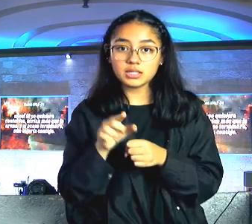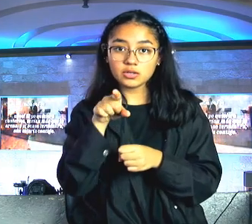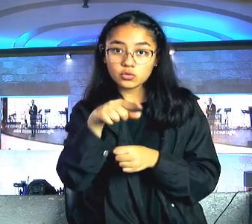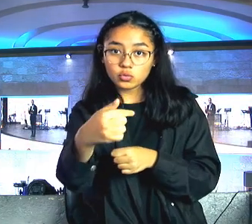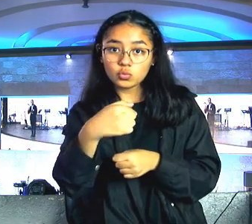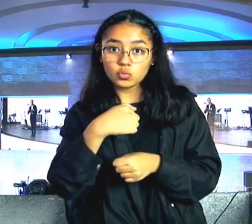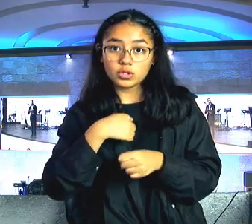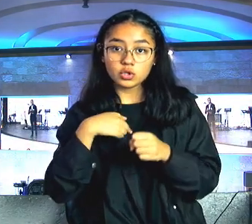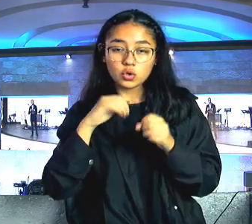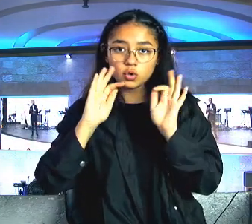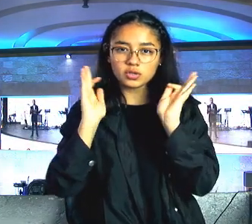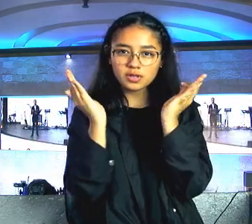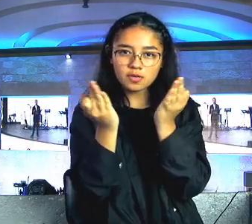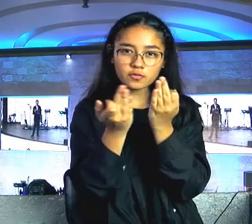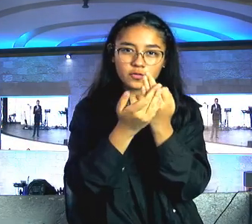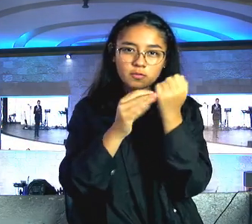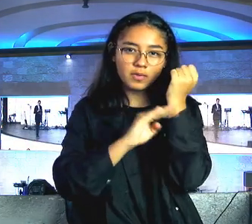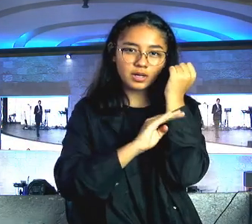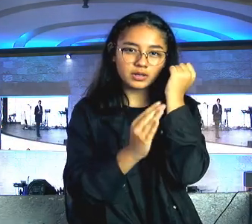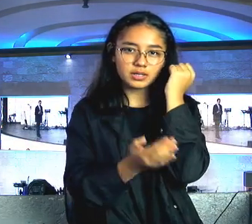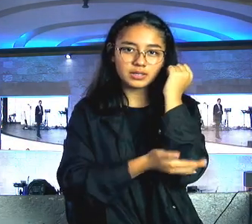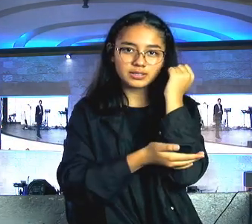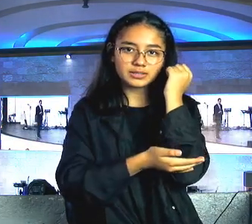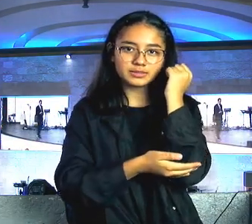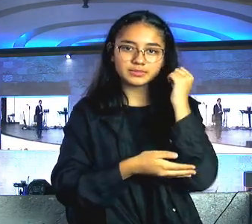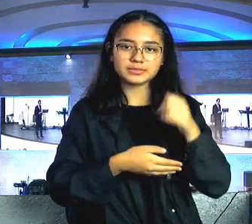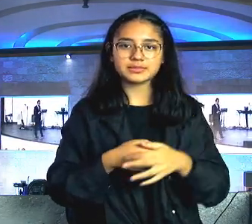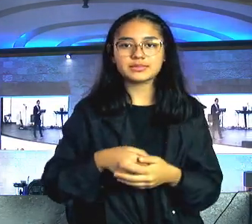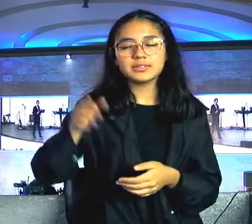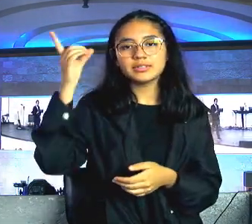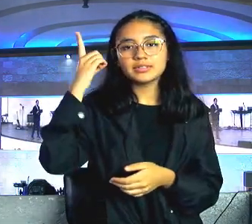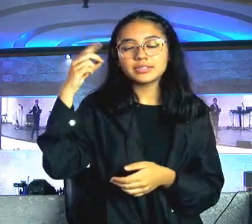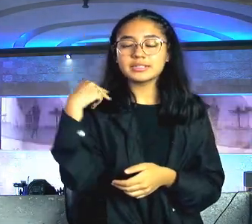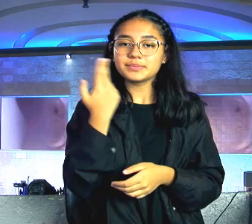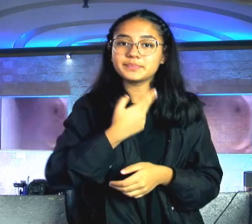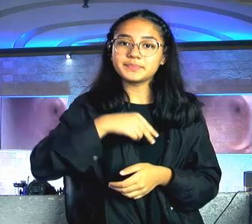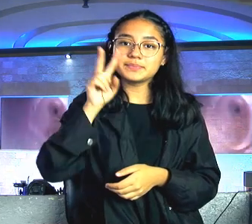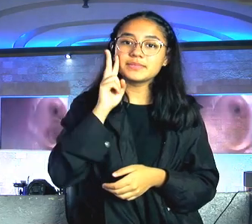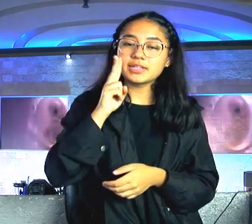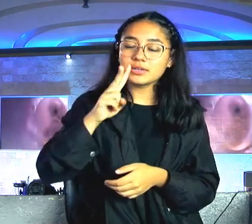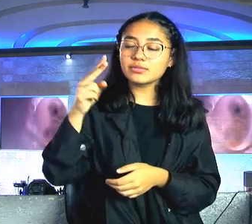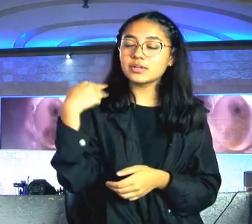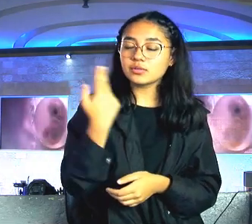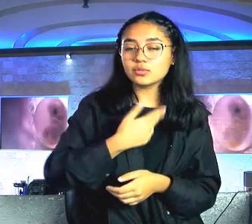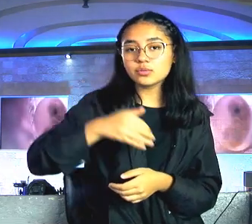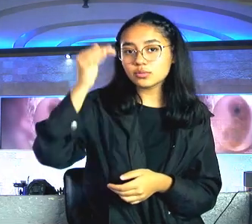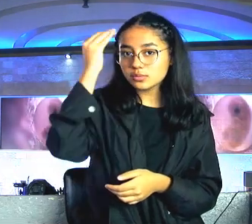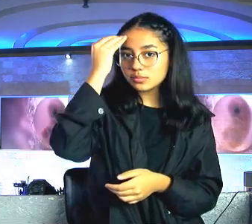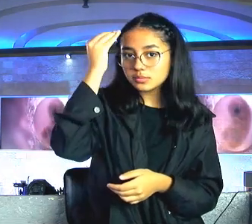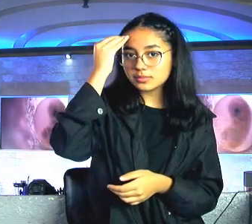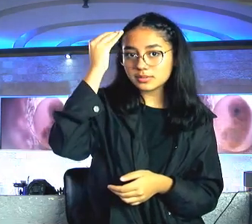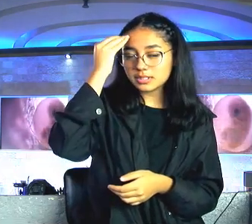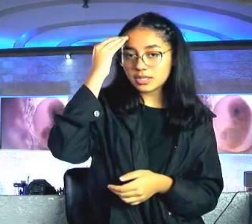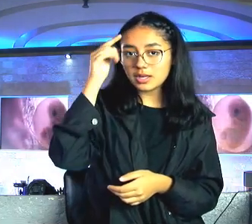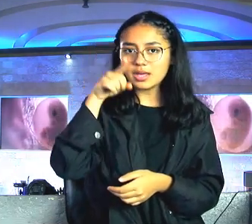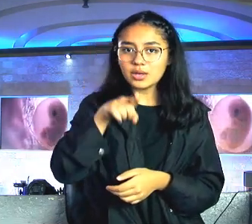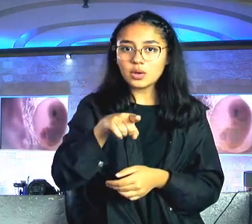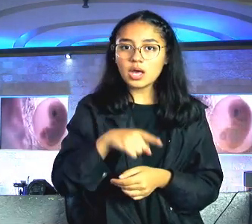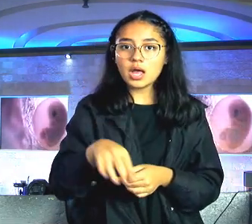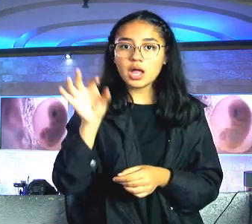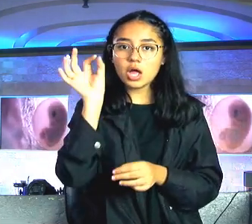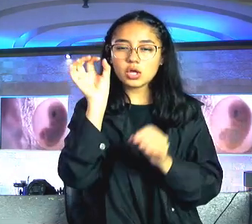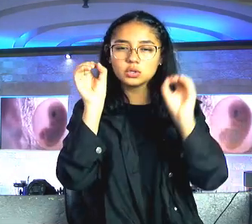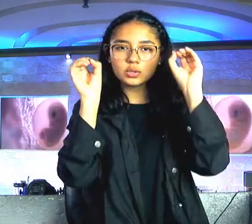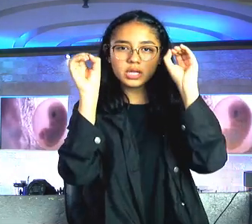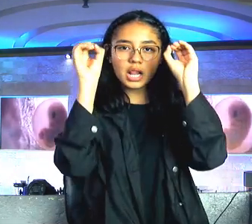ahí ya Dios nos vio, Dios nos conocía. Desde que tú eras un par de células que se encontraron en el vientre